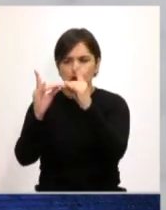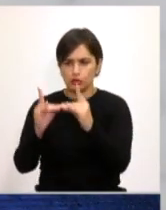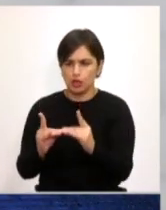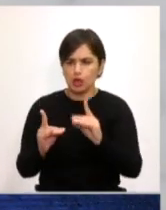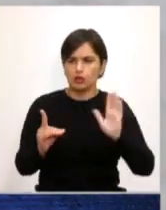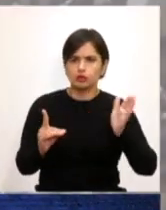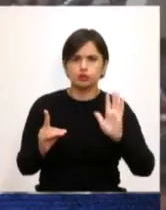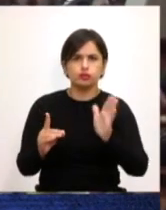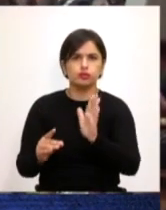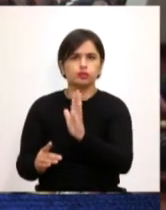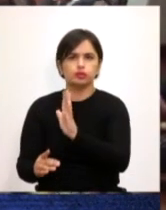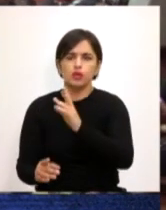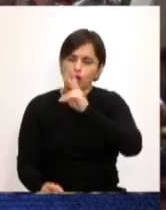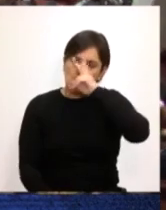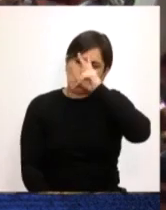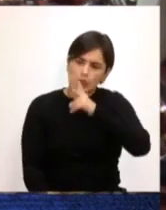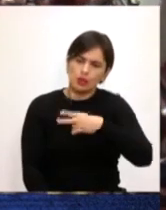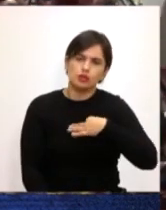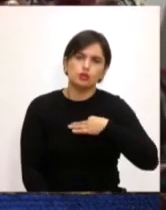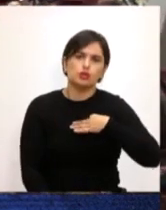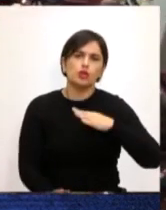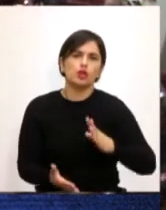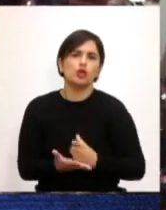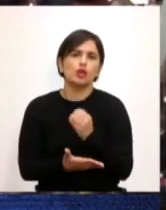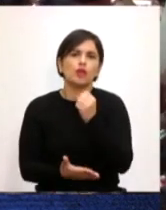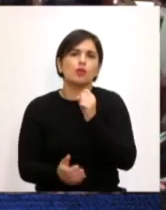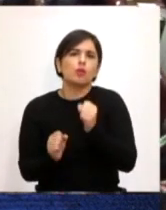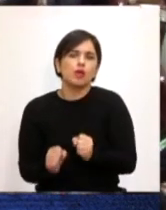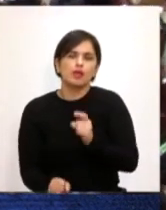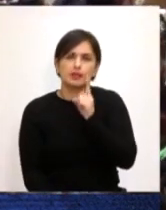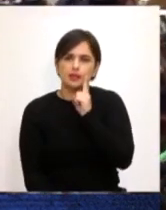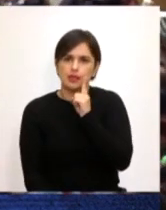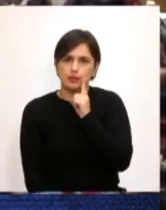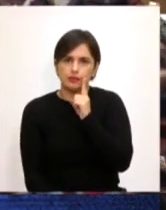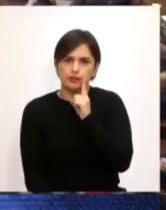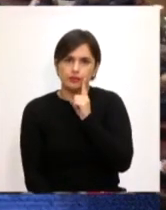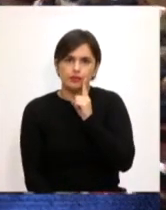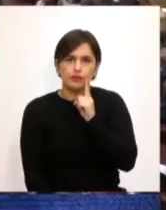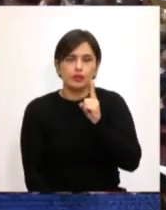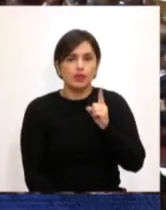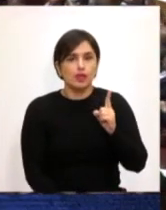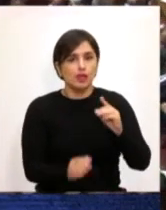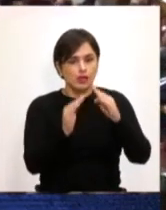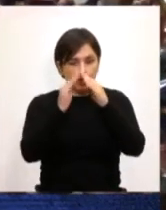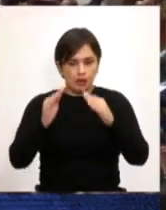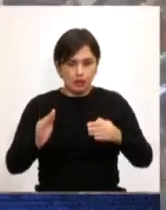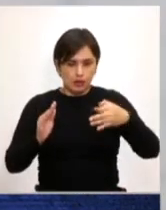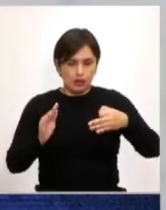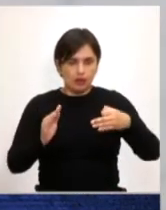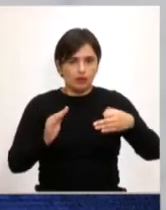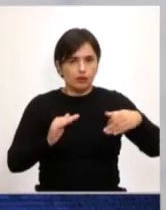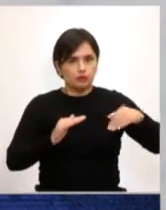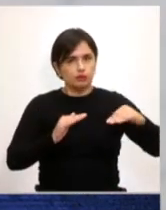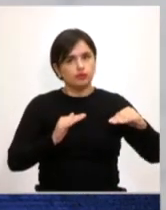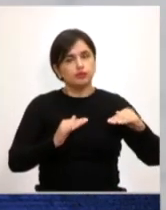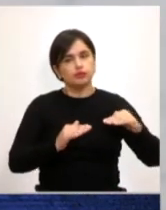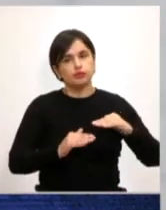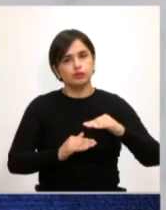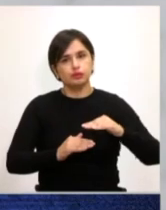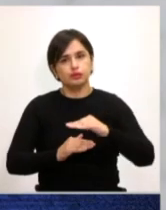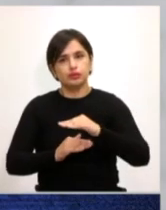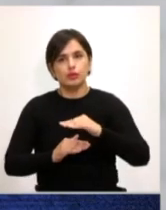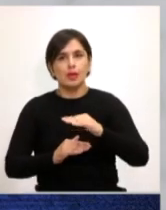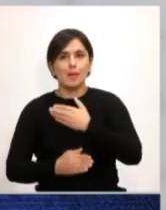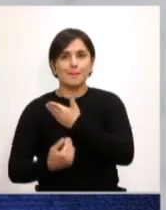honores a los que un ciudadano puede aspirar. En su paso por el Palacio de la Moneda, Su Excelencia el Presidente